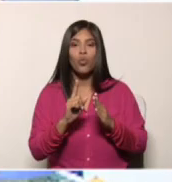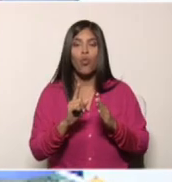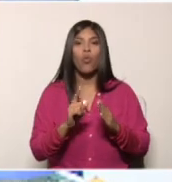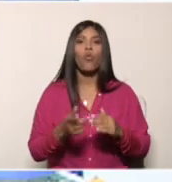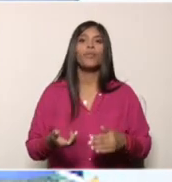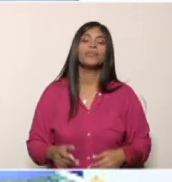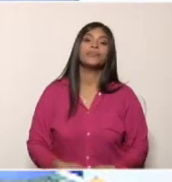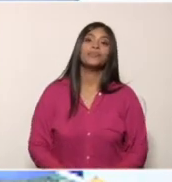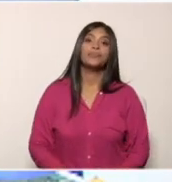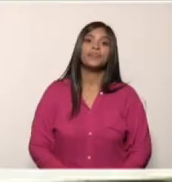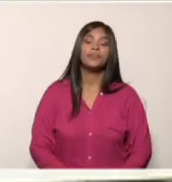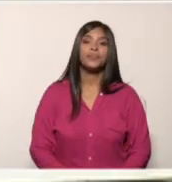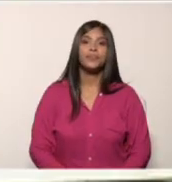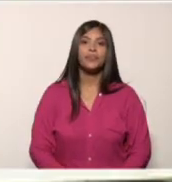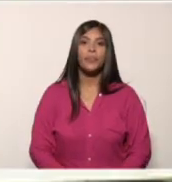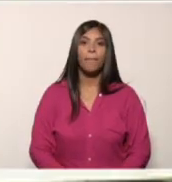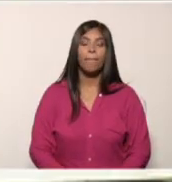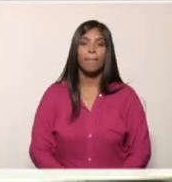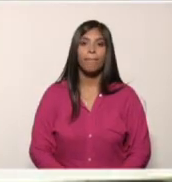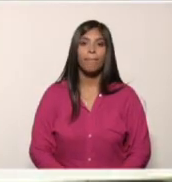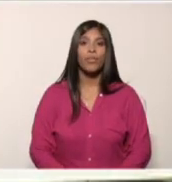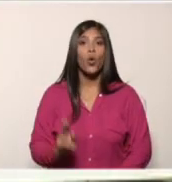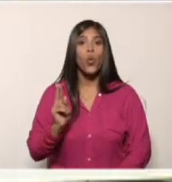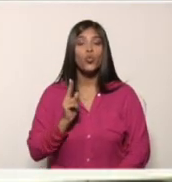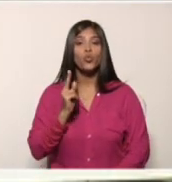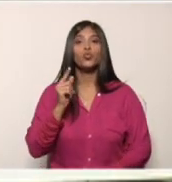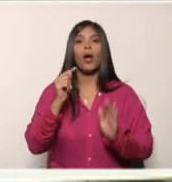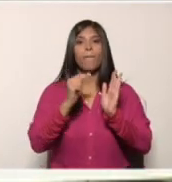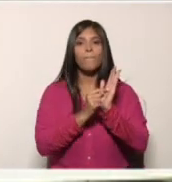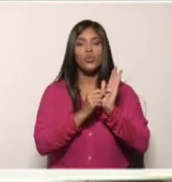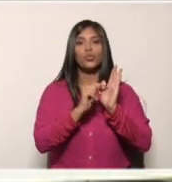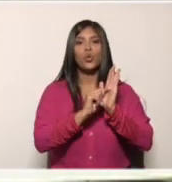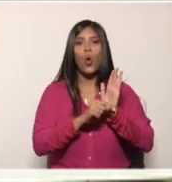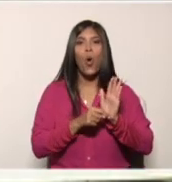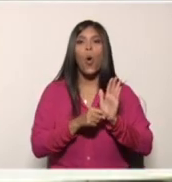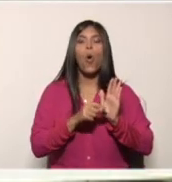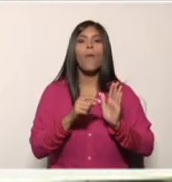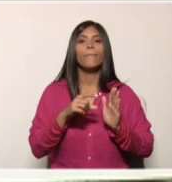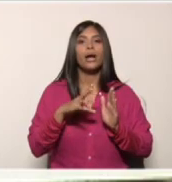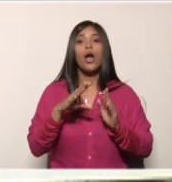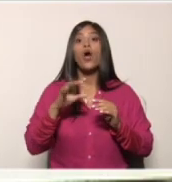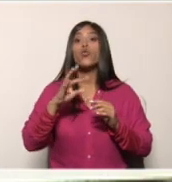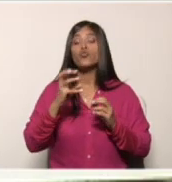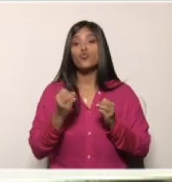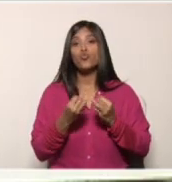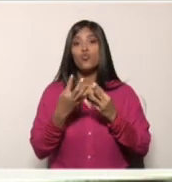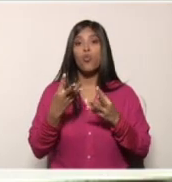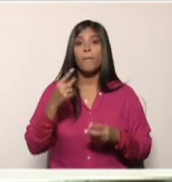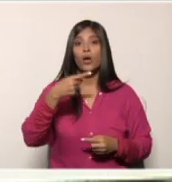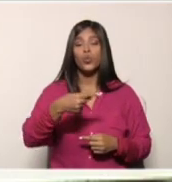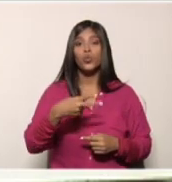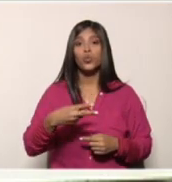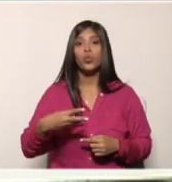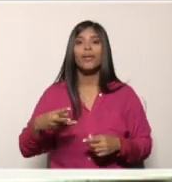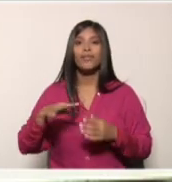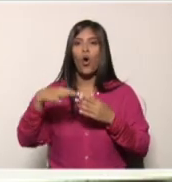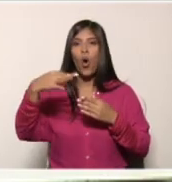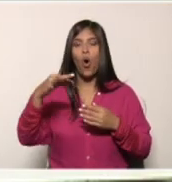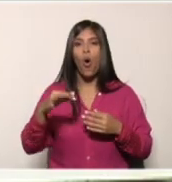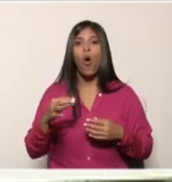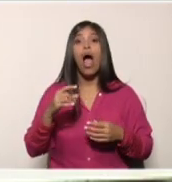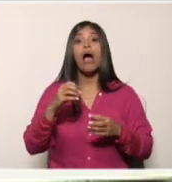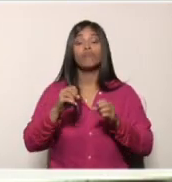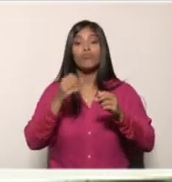letras mayúsculas al iniciar los párrafos, utilizar su signo de puntuación, numerar sus páginas y una